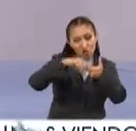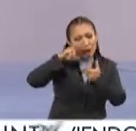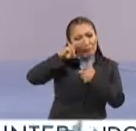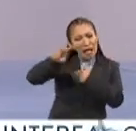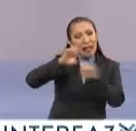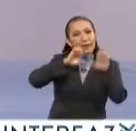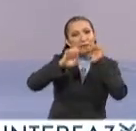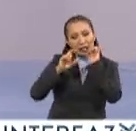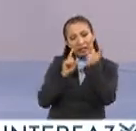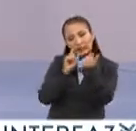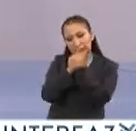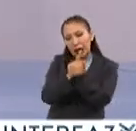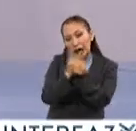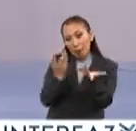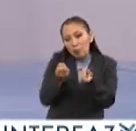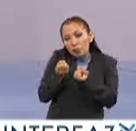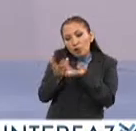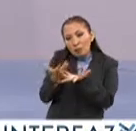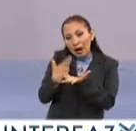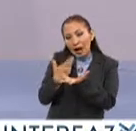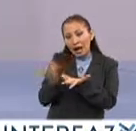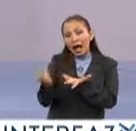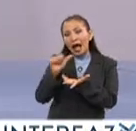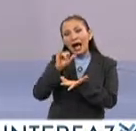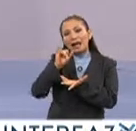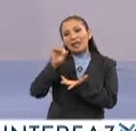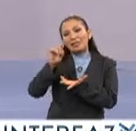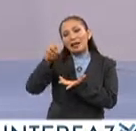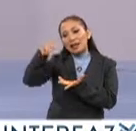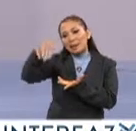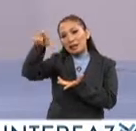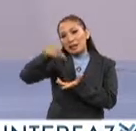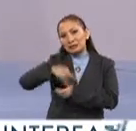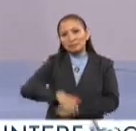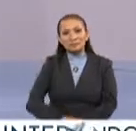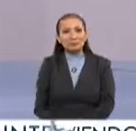esta entrevista que nos compartió para la Agencia Informativa de Educación de México.